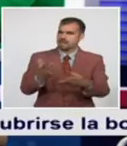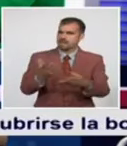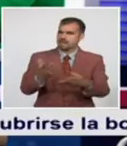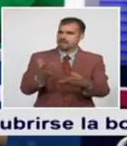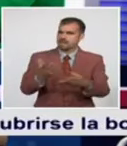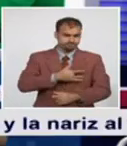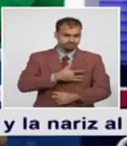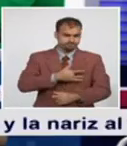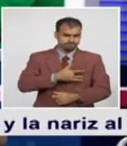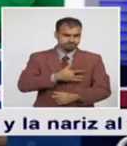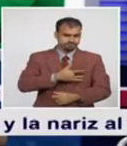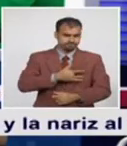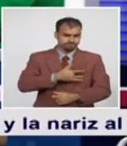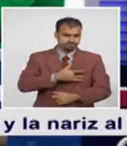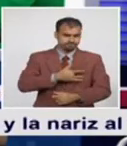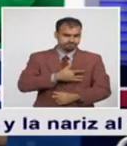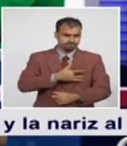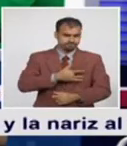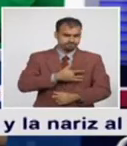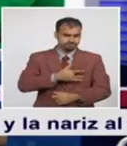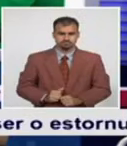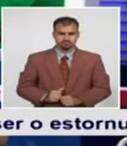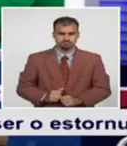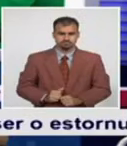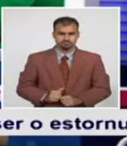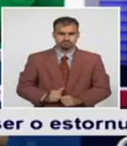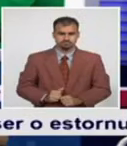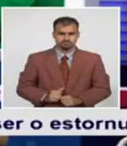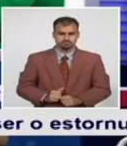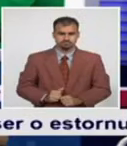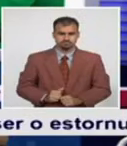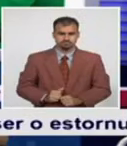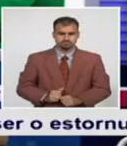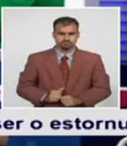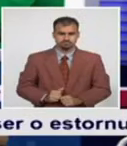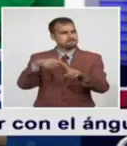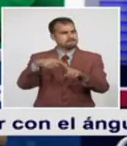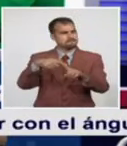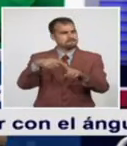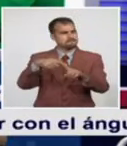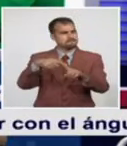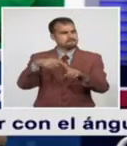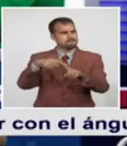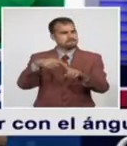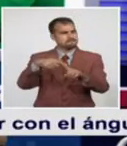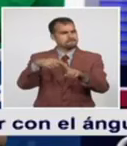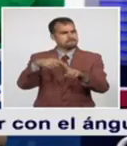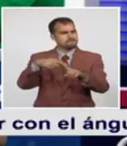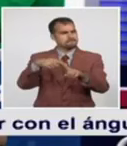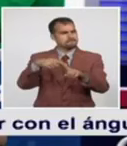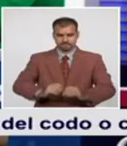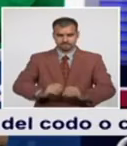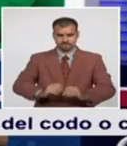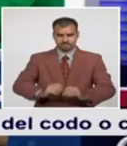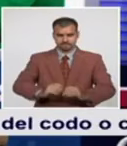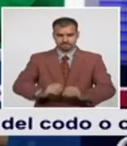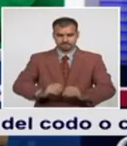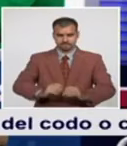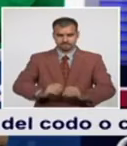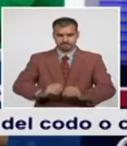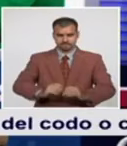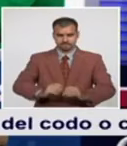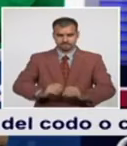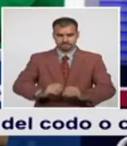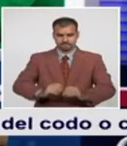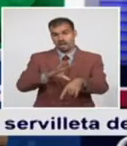bloqueo completo de rama izquierda y una enfermedad cerebrovascular. Reitero, muchas